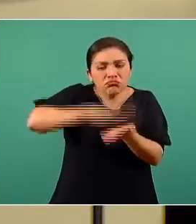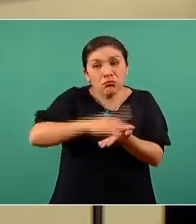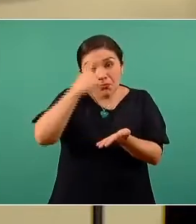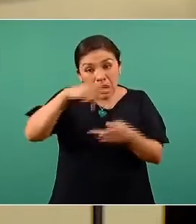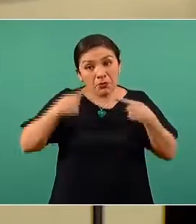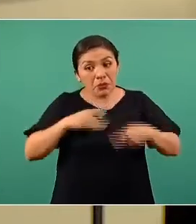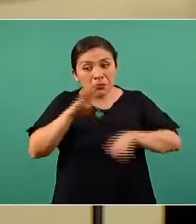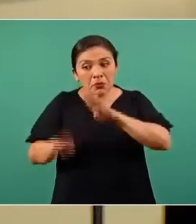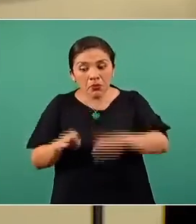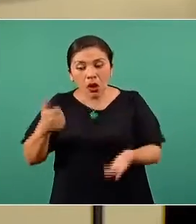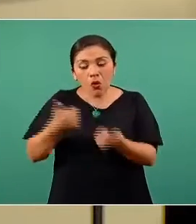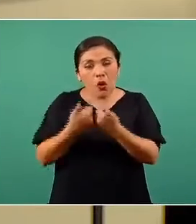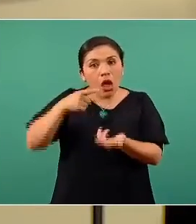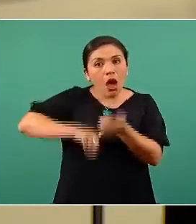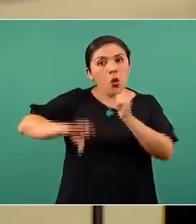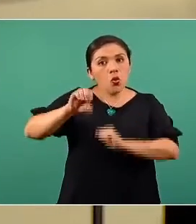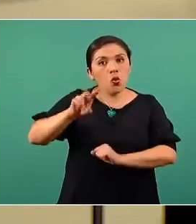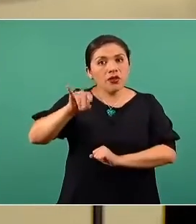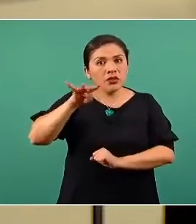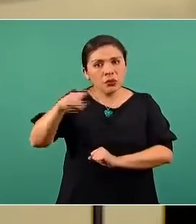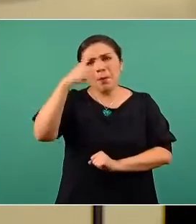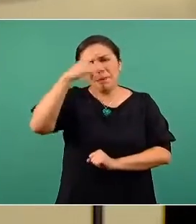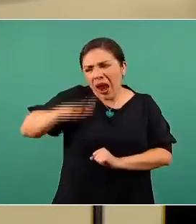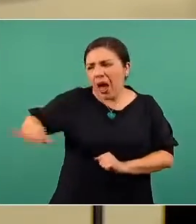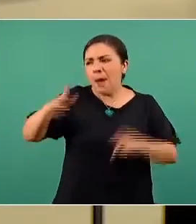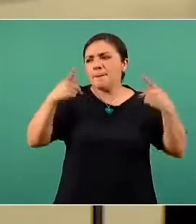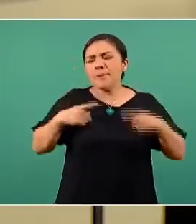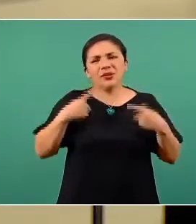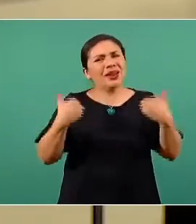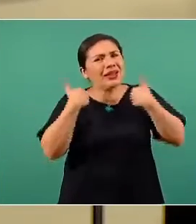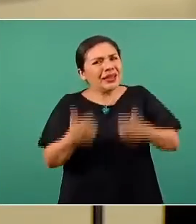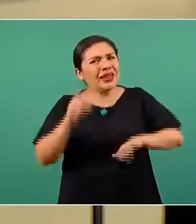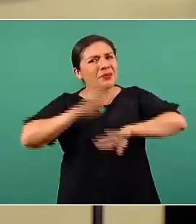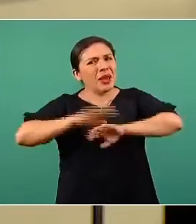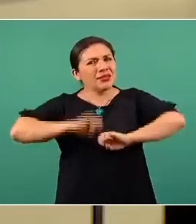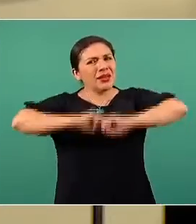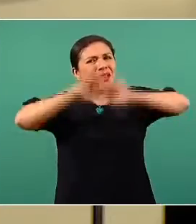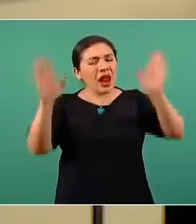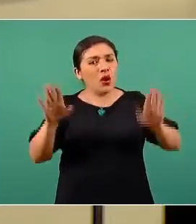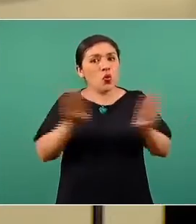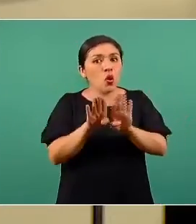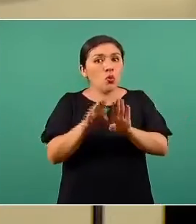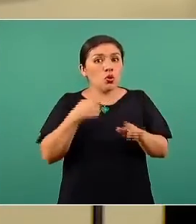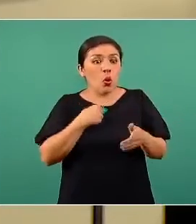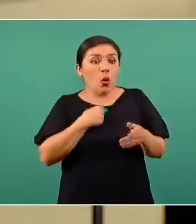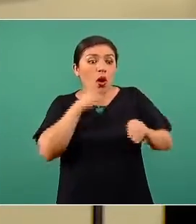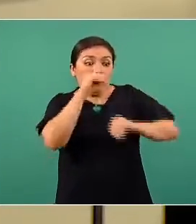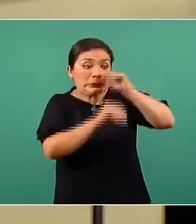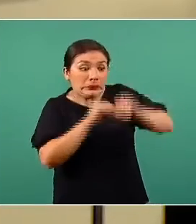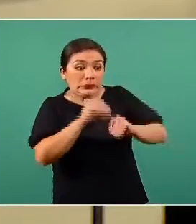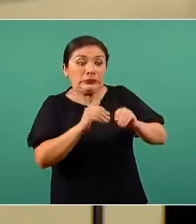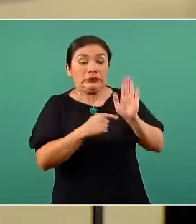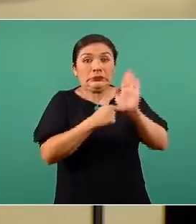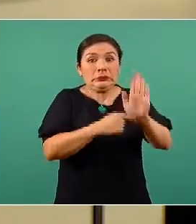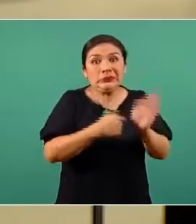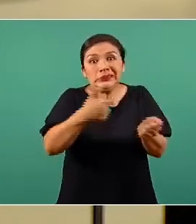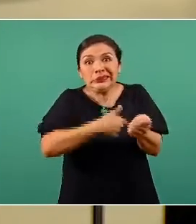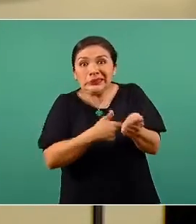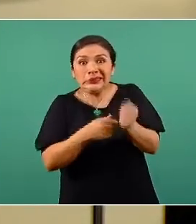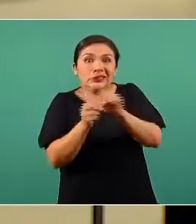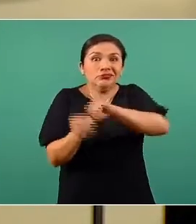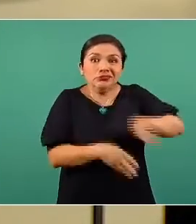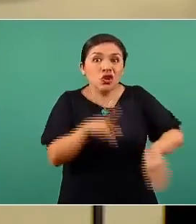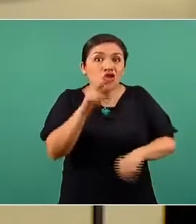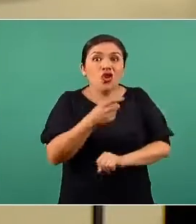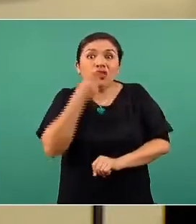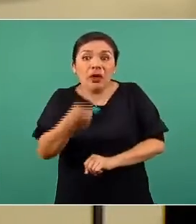de defunciones por COVID, y sobre todo que le quede claro a la población de que no se estuvieron maquillando las cifras ni se estuvo ocultando información como